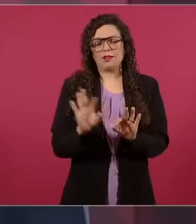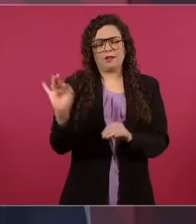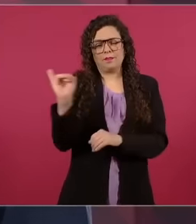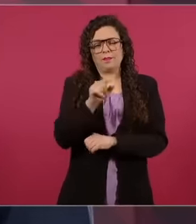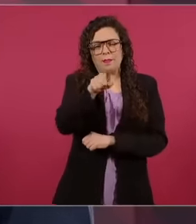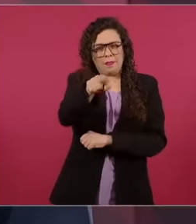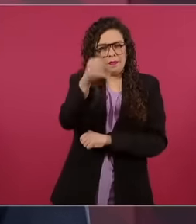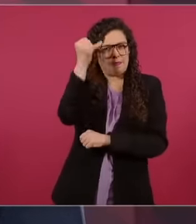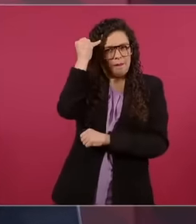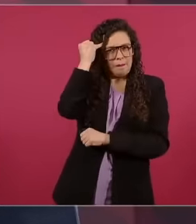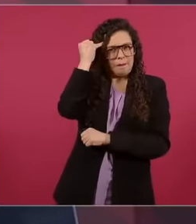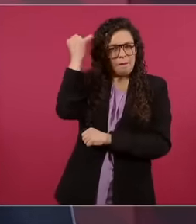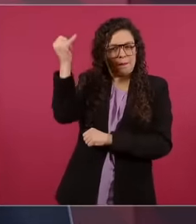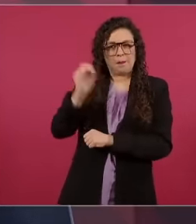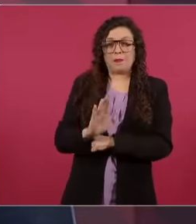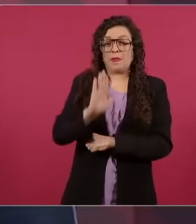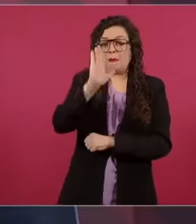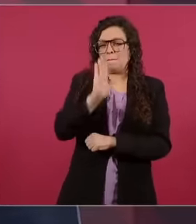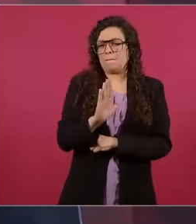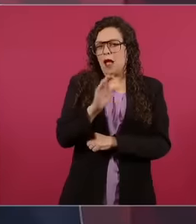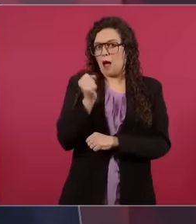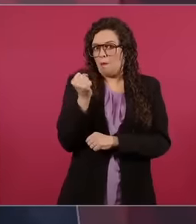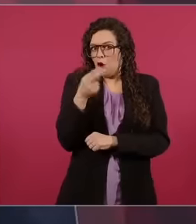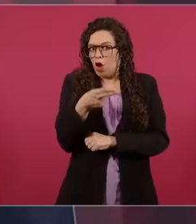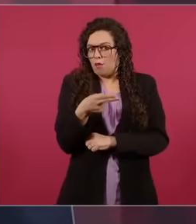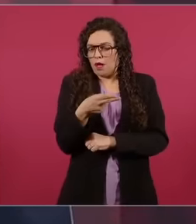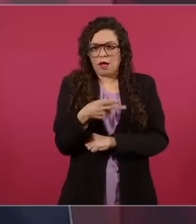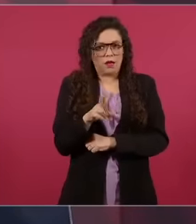parece broma, pero no.